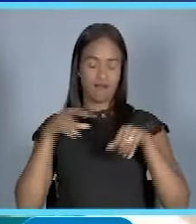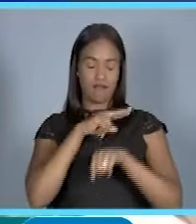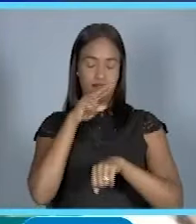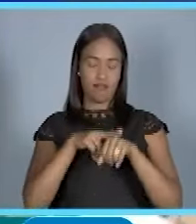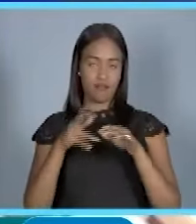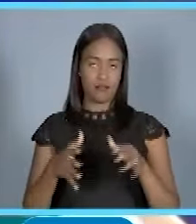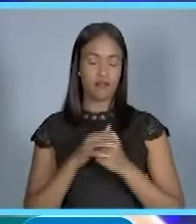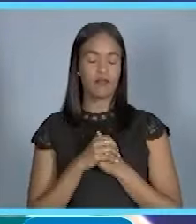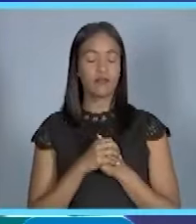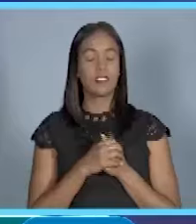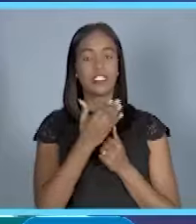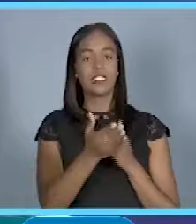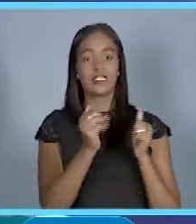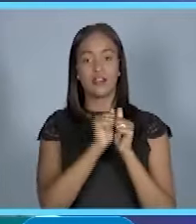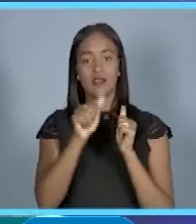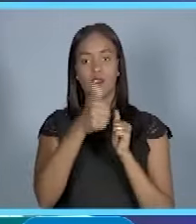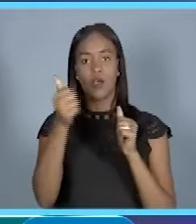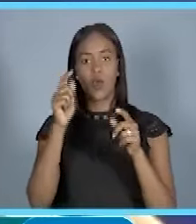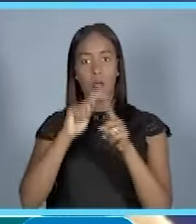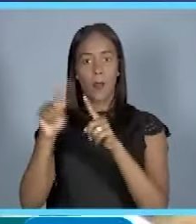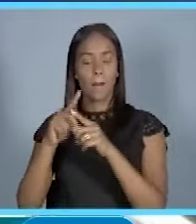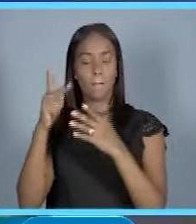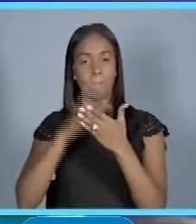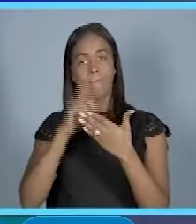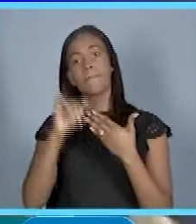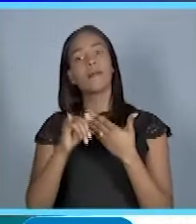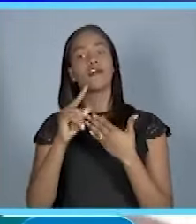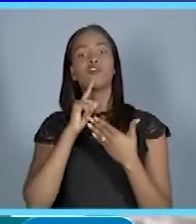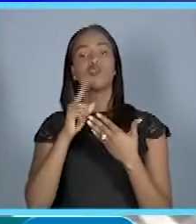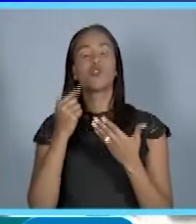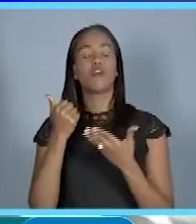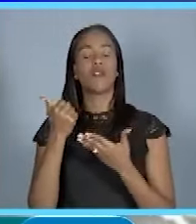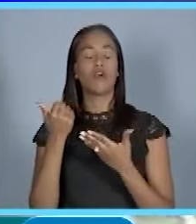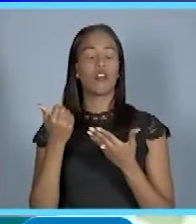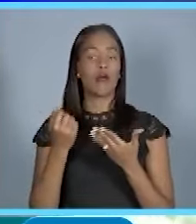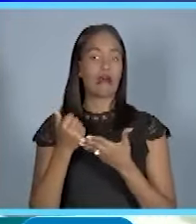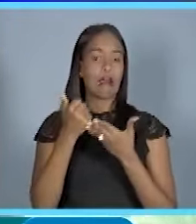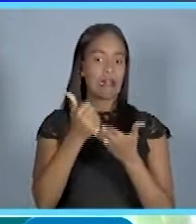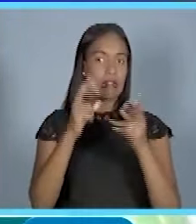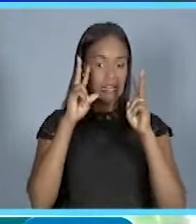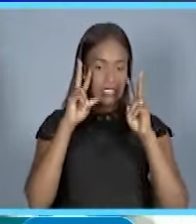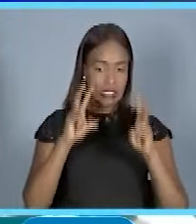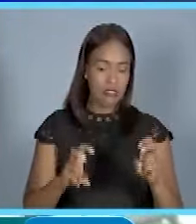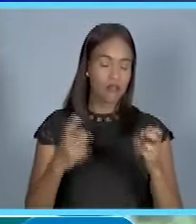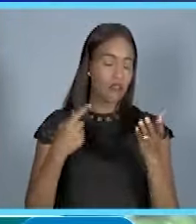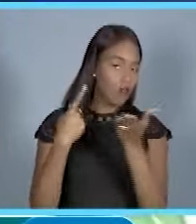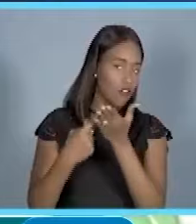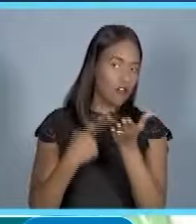como todos los proyectos, son objeto de análisis y discusión,